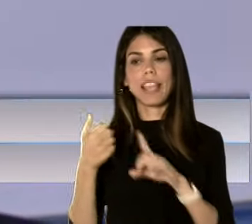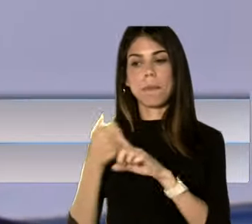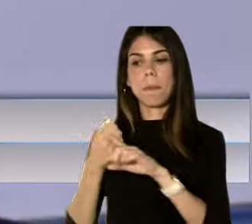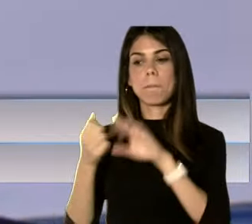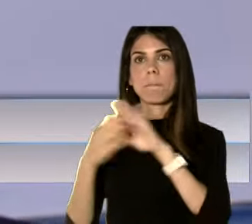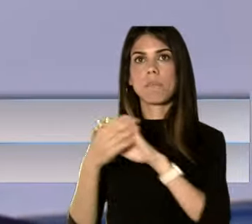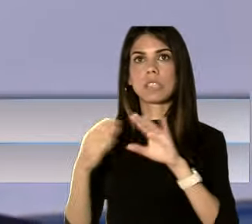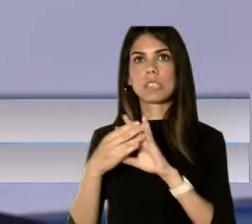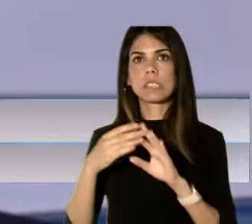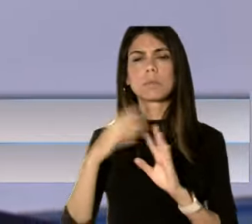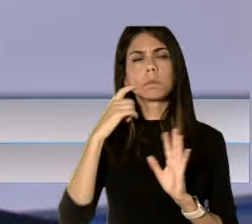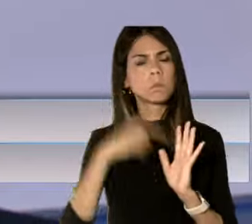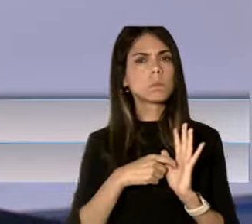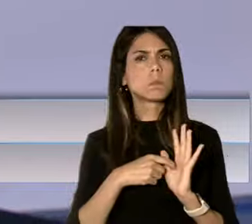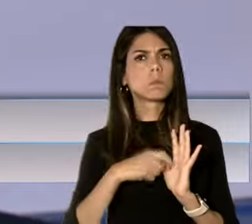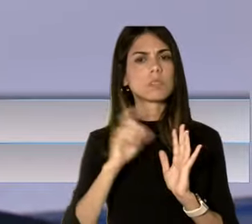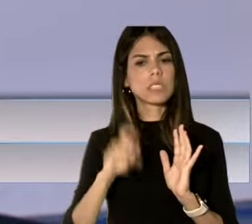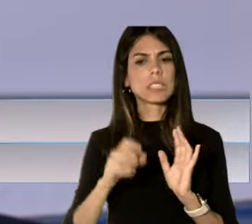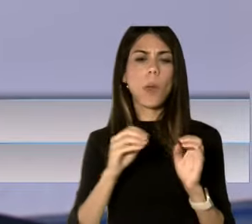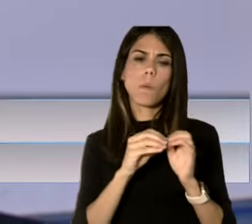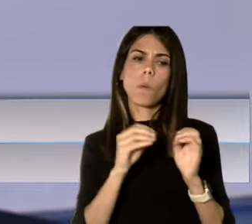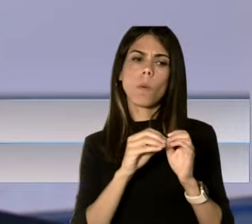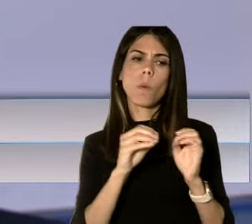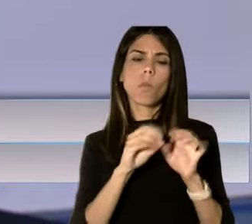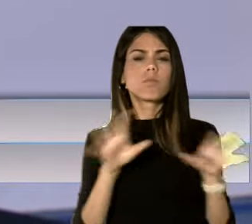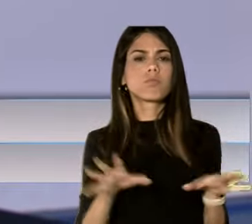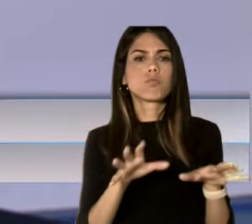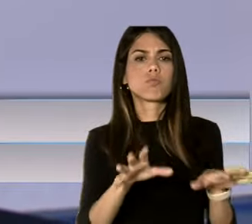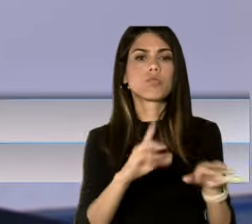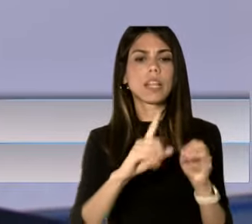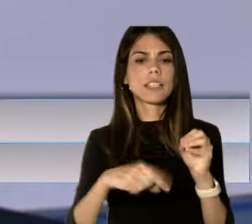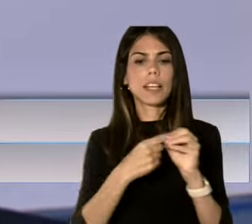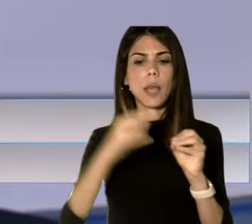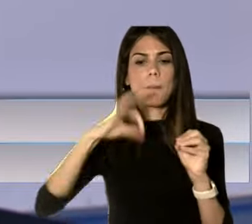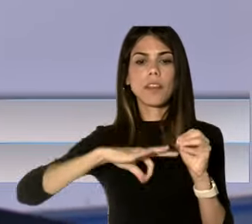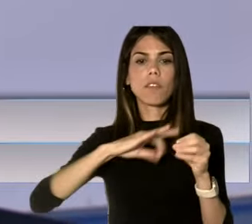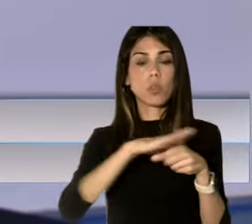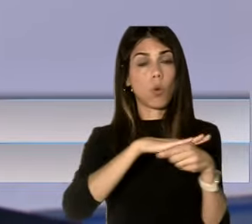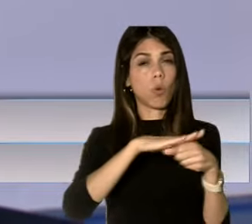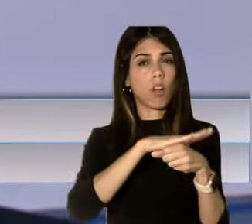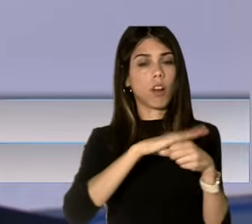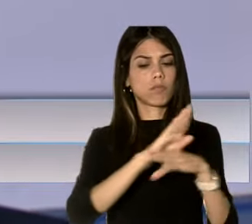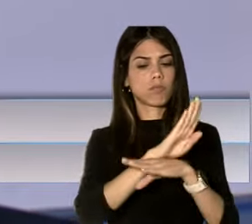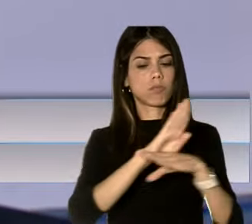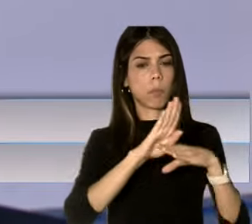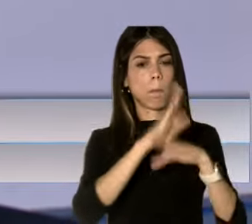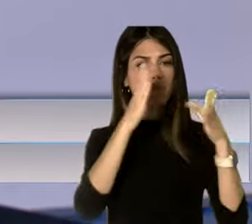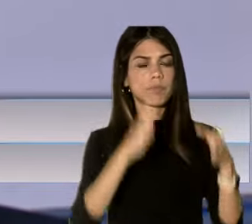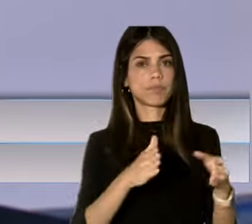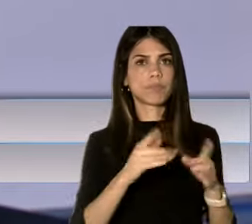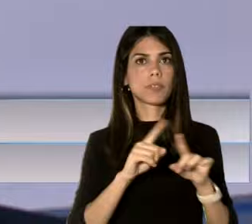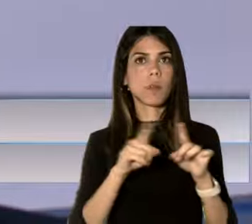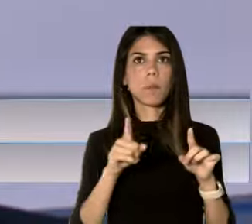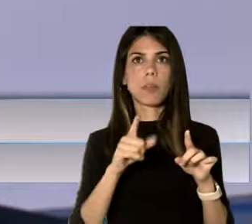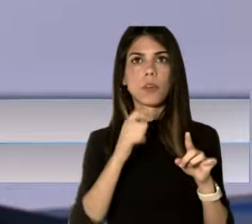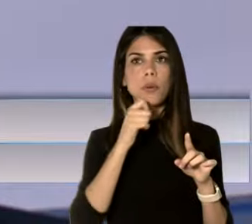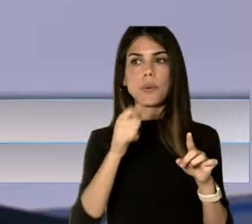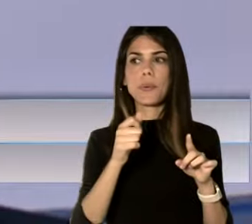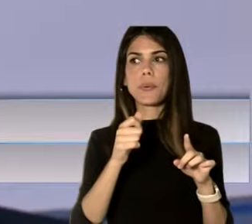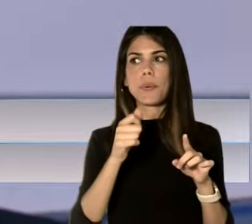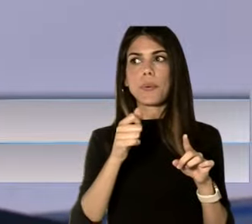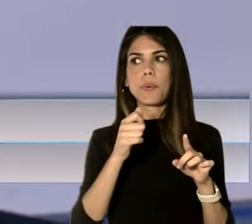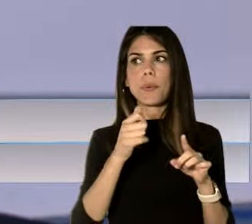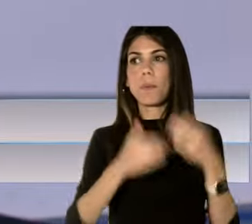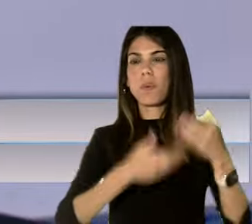que falta un poquito más de camino por recorrer En cuanto la a los beneficios a los locales pero no es ágil el